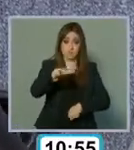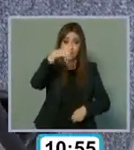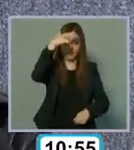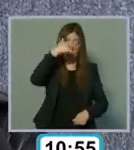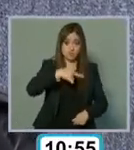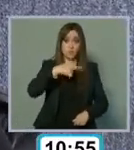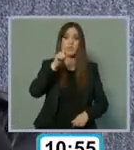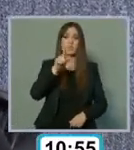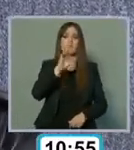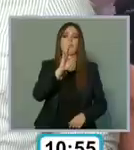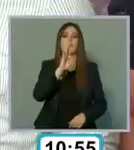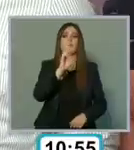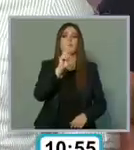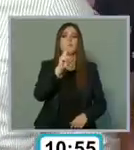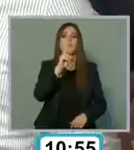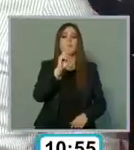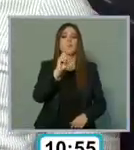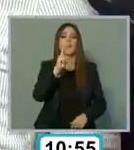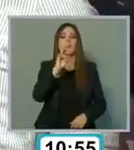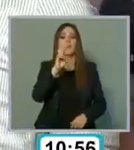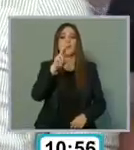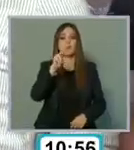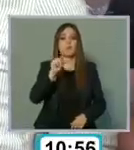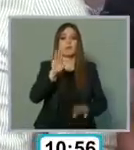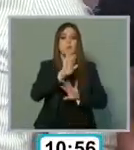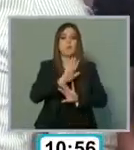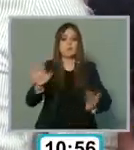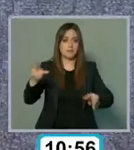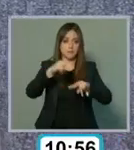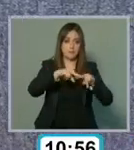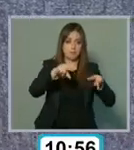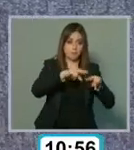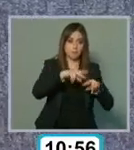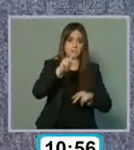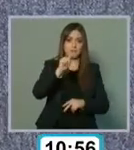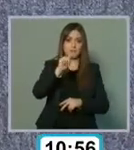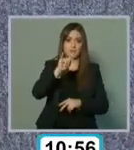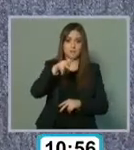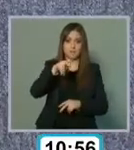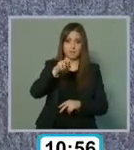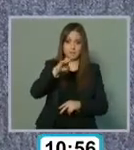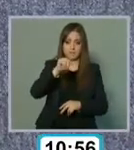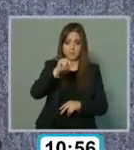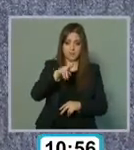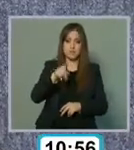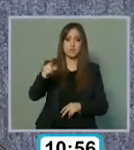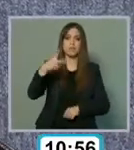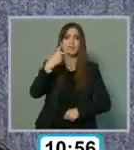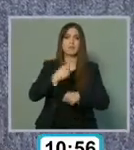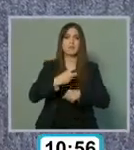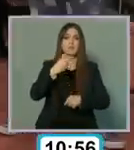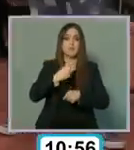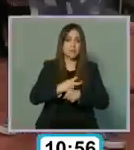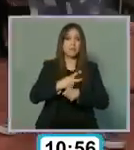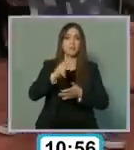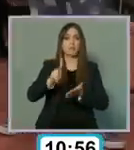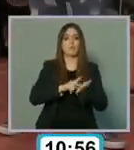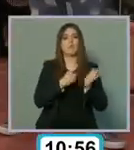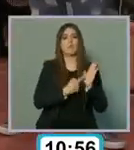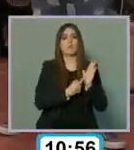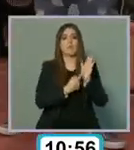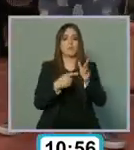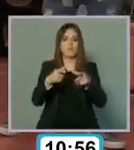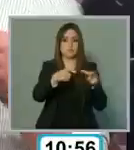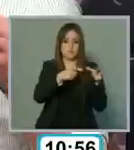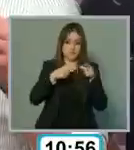estaremos en Foro Viena. Ya están a la venta los boletos en Ticketmaster y en las taquillas del lugar. Será la segunda presentación del disco. Estaremos tocando todo el disco,